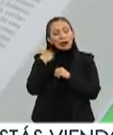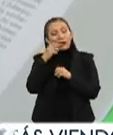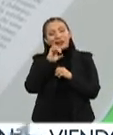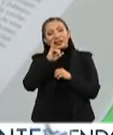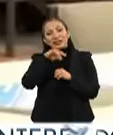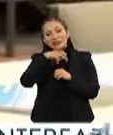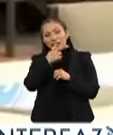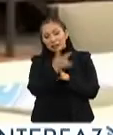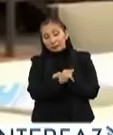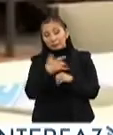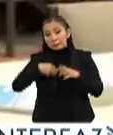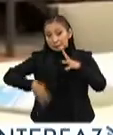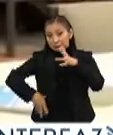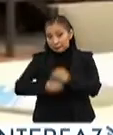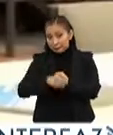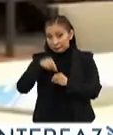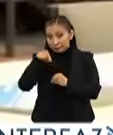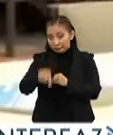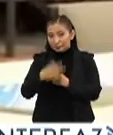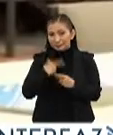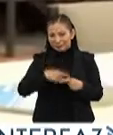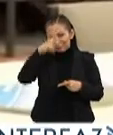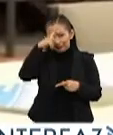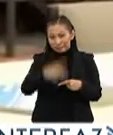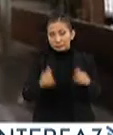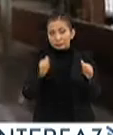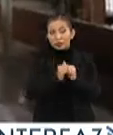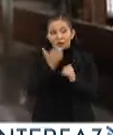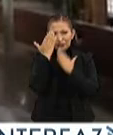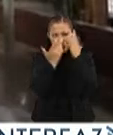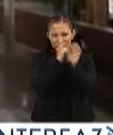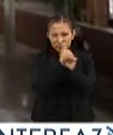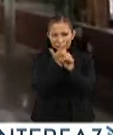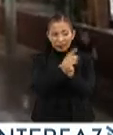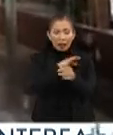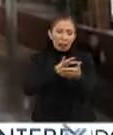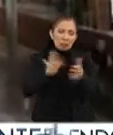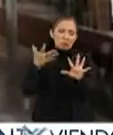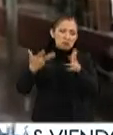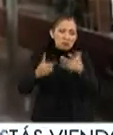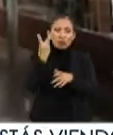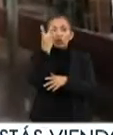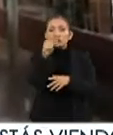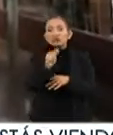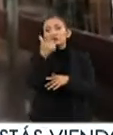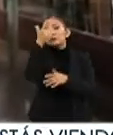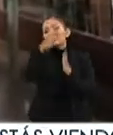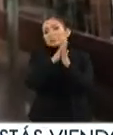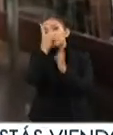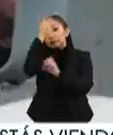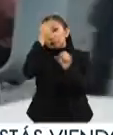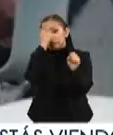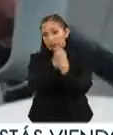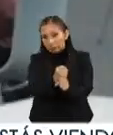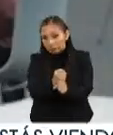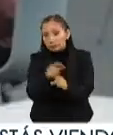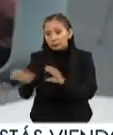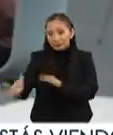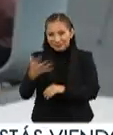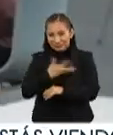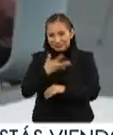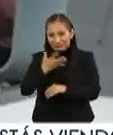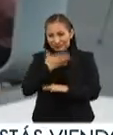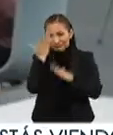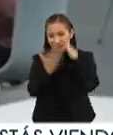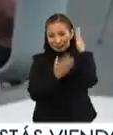del INEGI. Adicionalmente, los mexicanos con licenciatura leen un promedio de 2.7 libros al año, los que cuentan